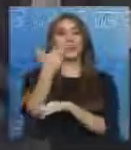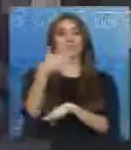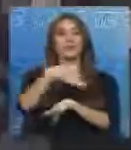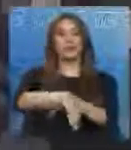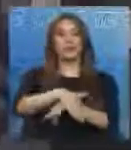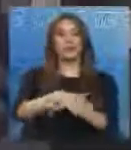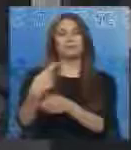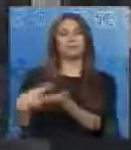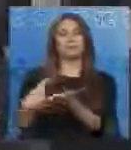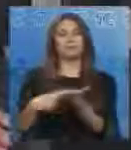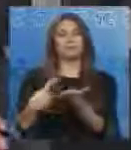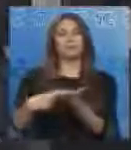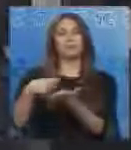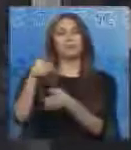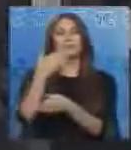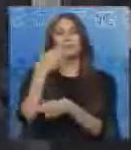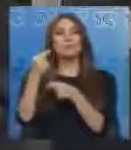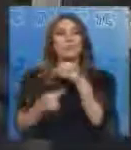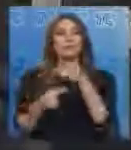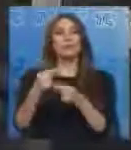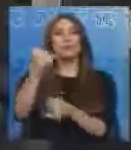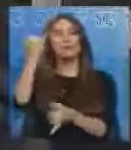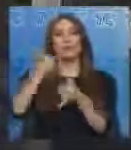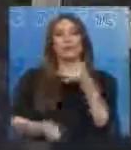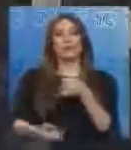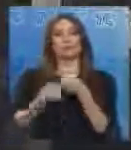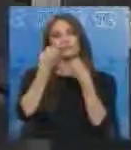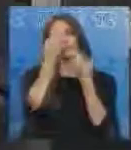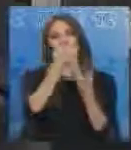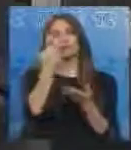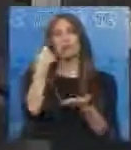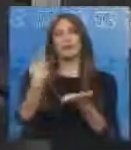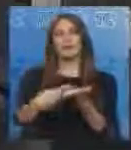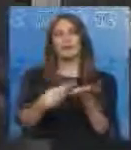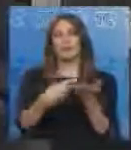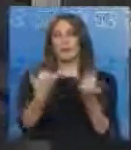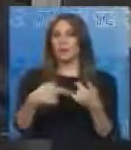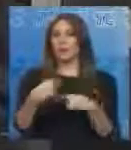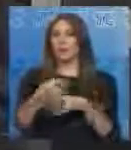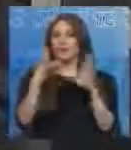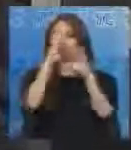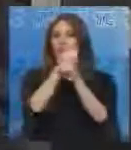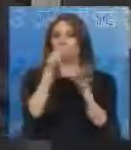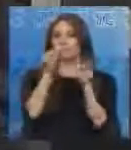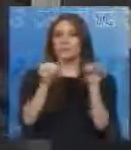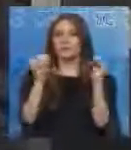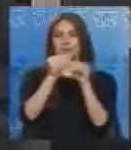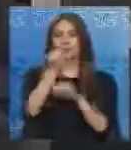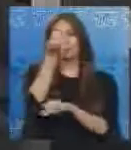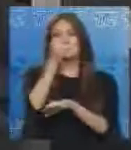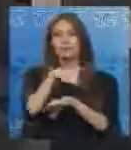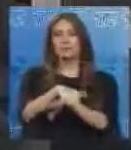Comisión Ocasional de Enmiendas para ir afinando lo que será el informe para segundo debate. En la noche les tendremos todos los detalles. Muy buenas tardes.